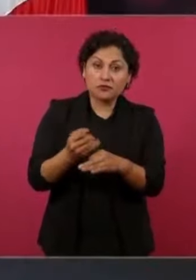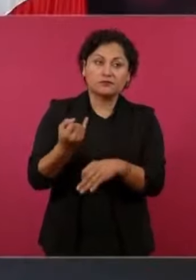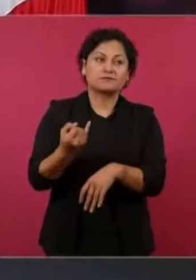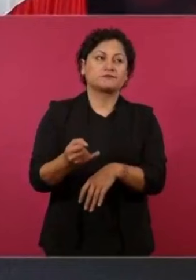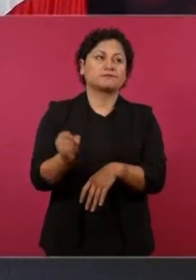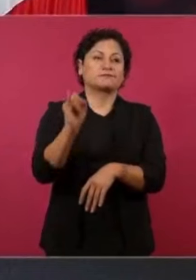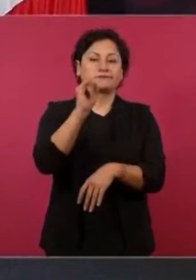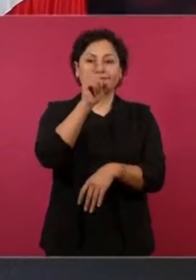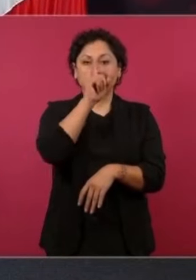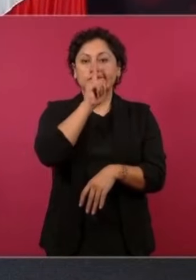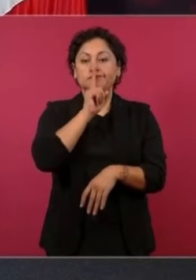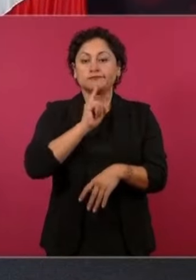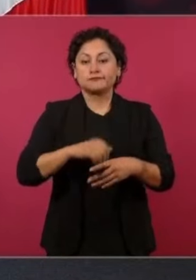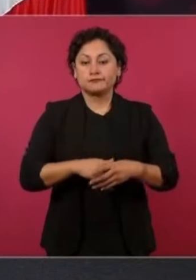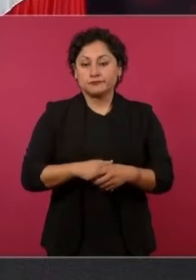No es nuevo.